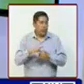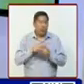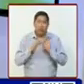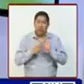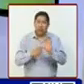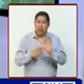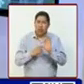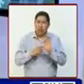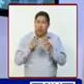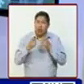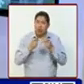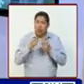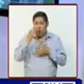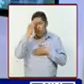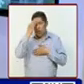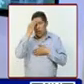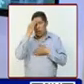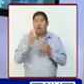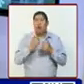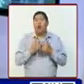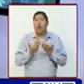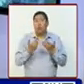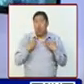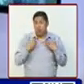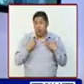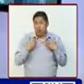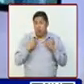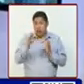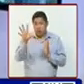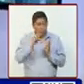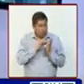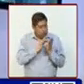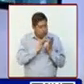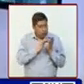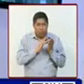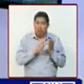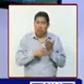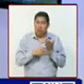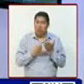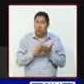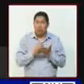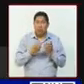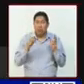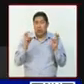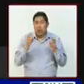continuación le mostramos un tutorial para saber cómo obtenerlo desde la descarga hasta su carnet de vacunación.